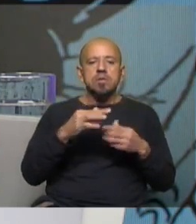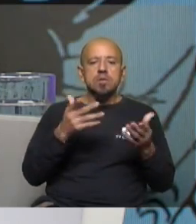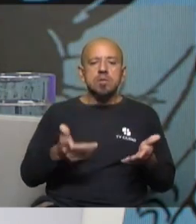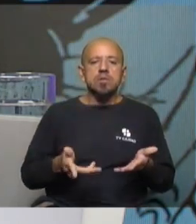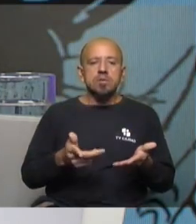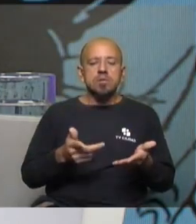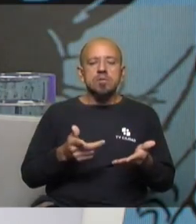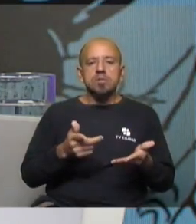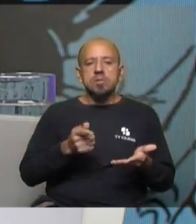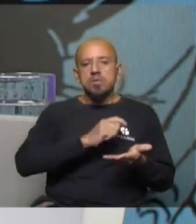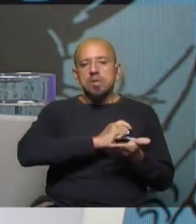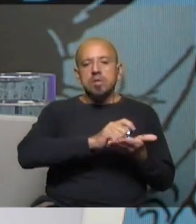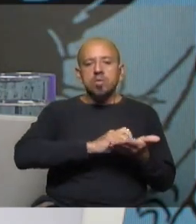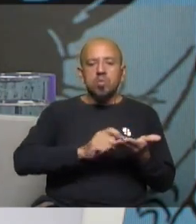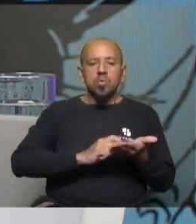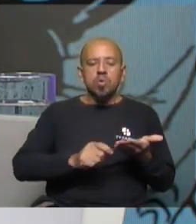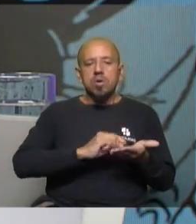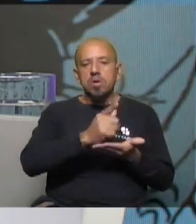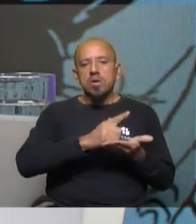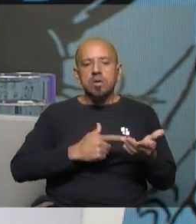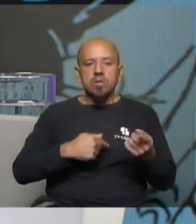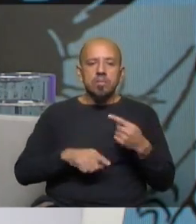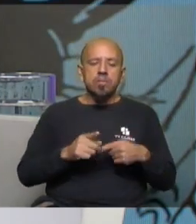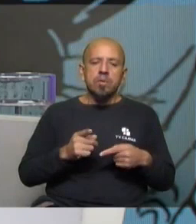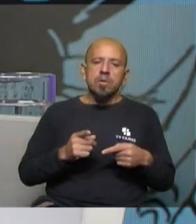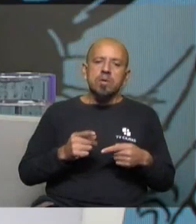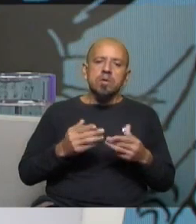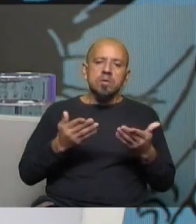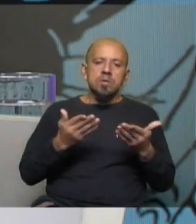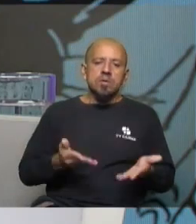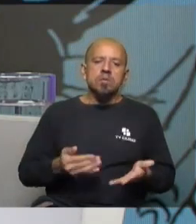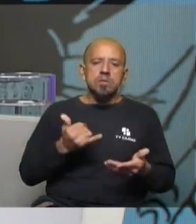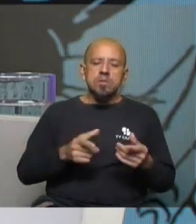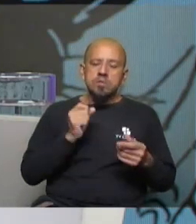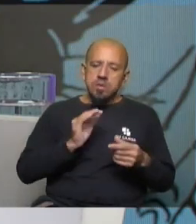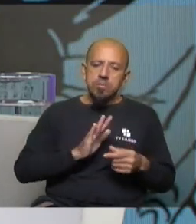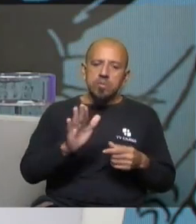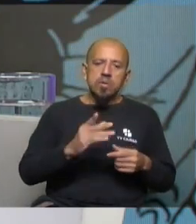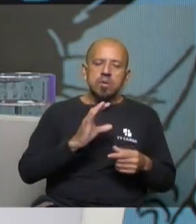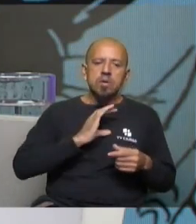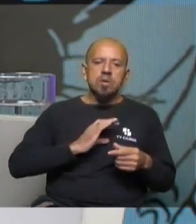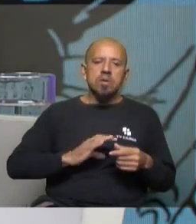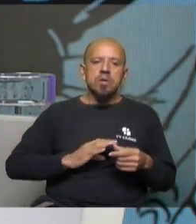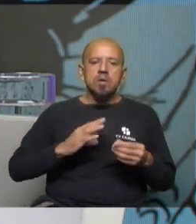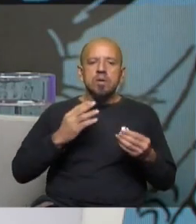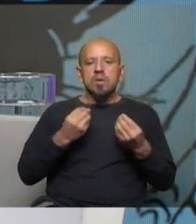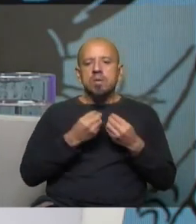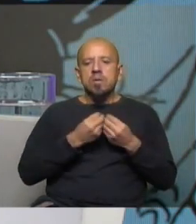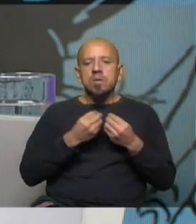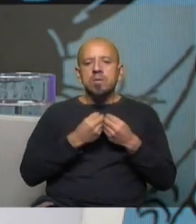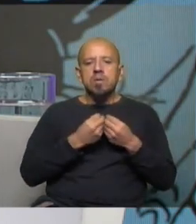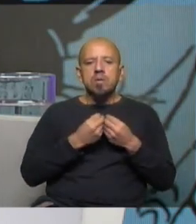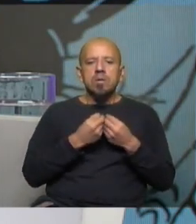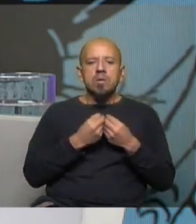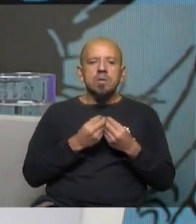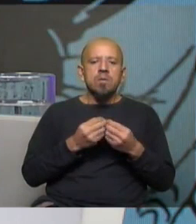y la literatura no porque tiene texto con con dibujo Pero bueno tiene esas particularidades Y hay muchos lectores de historieta y yo